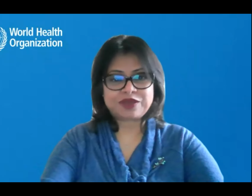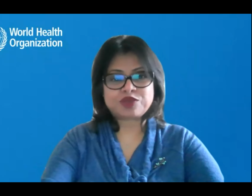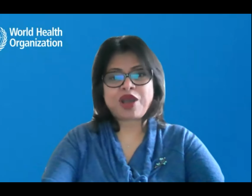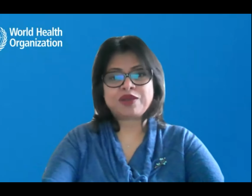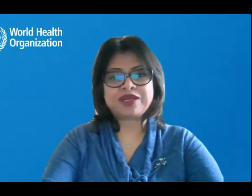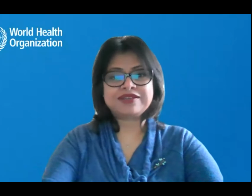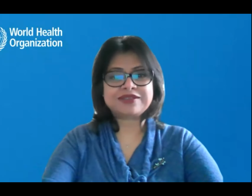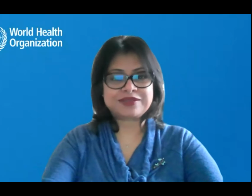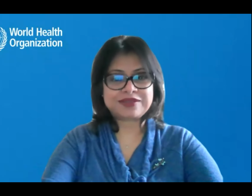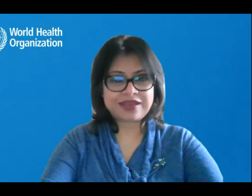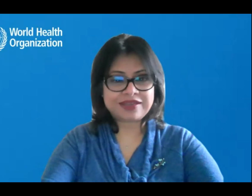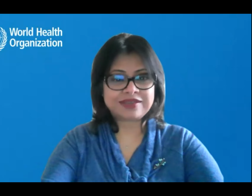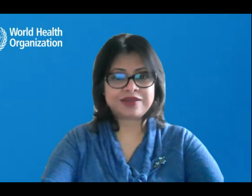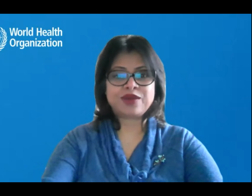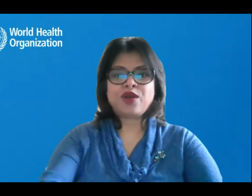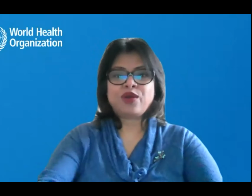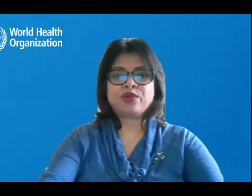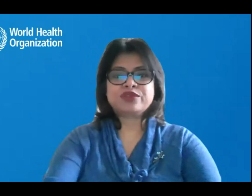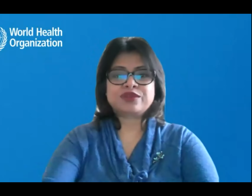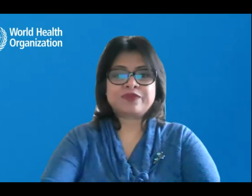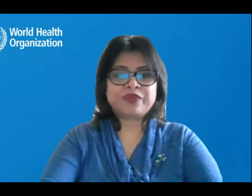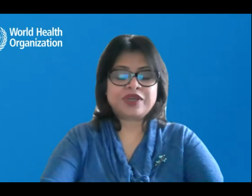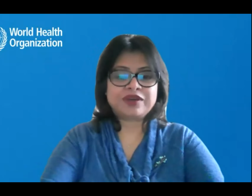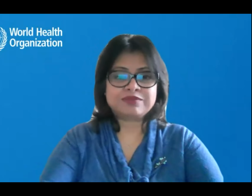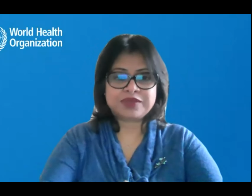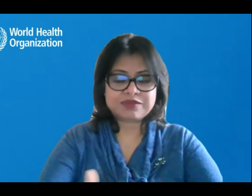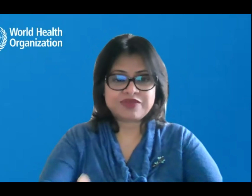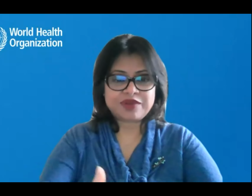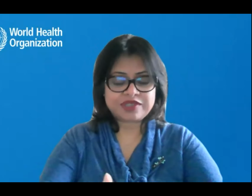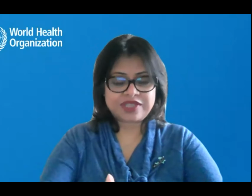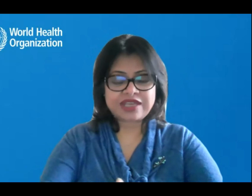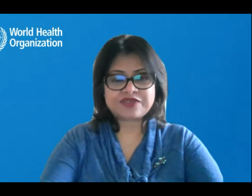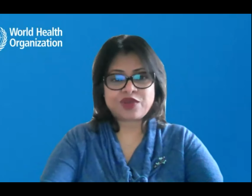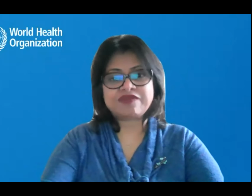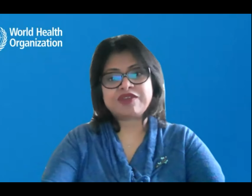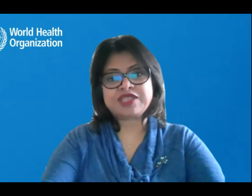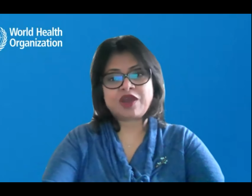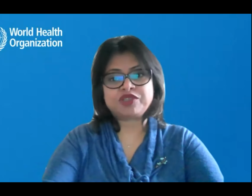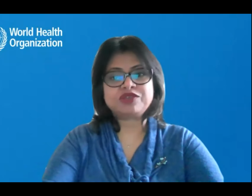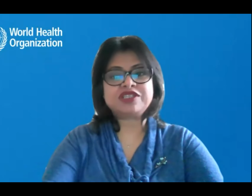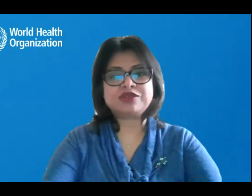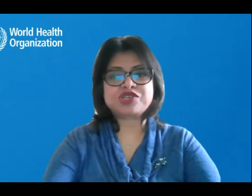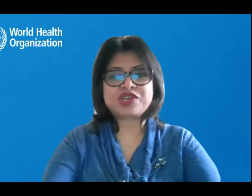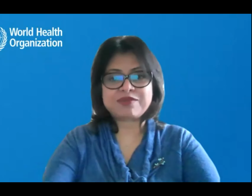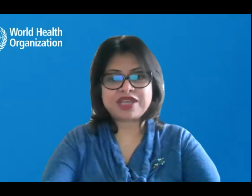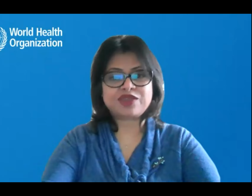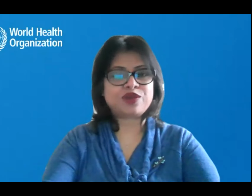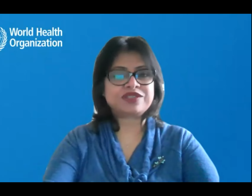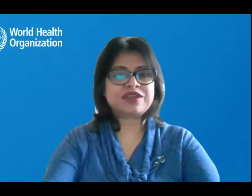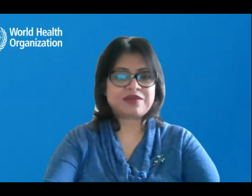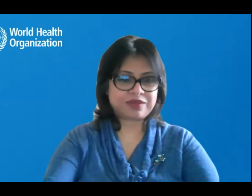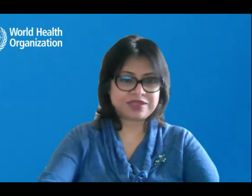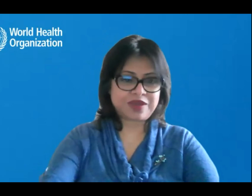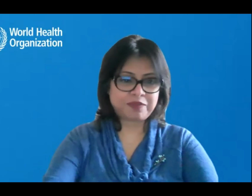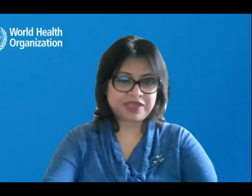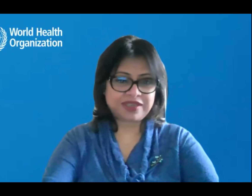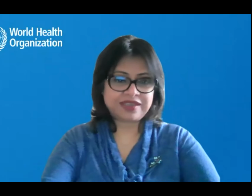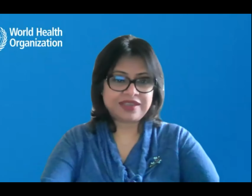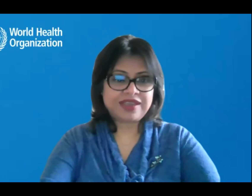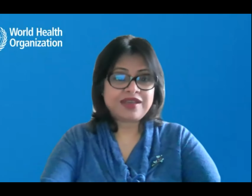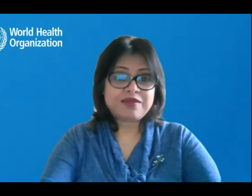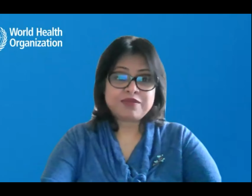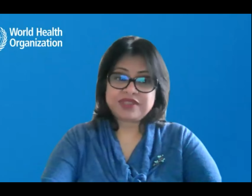la experta y directora en el Ministerio de Salud de Chile, doctora Paola. Gracias por darme la oportunidad